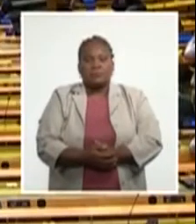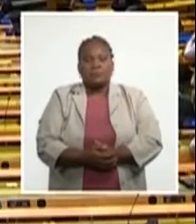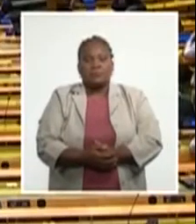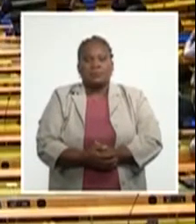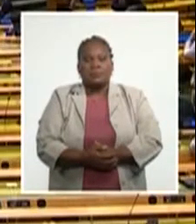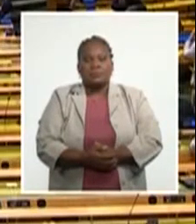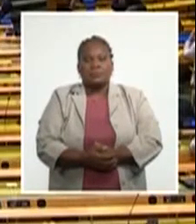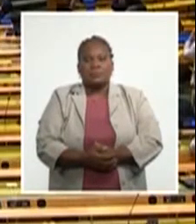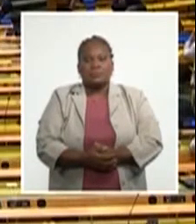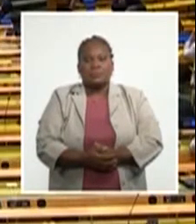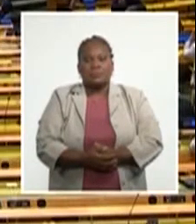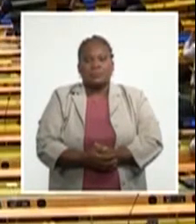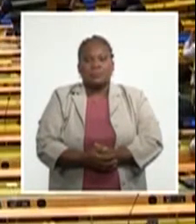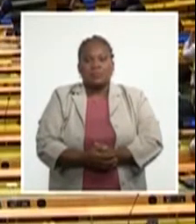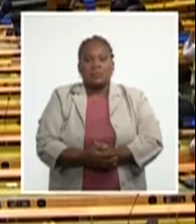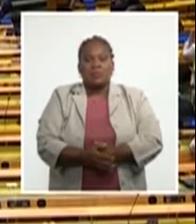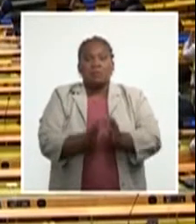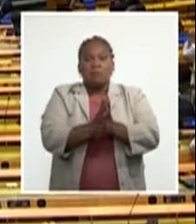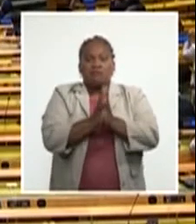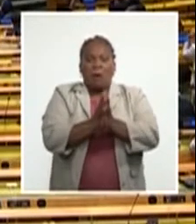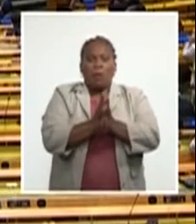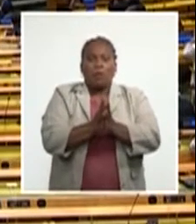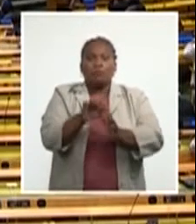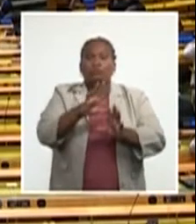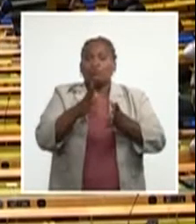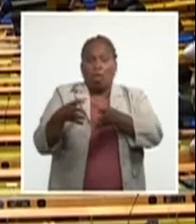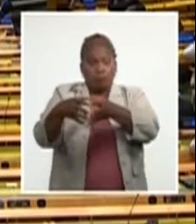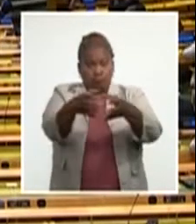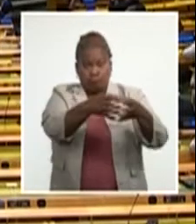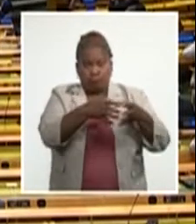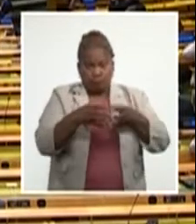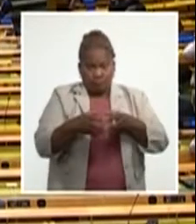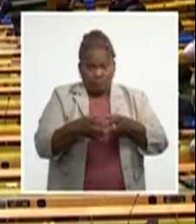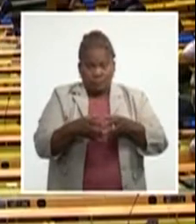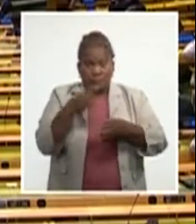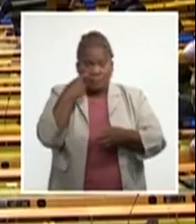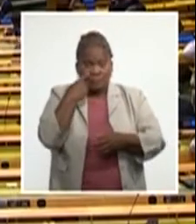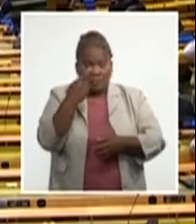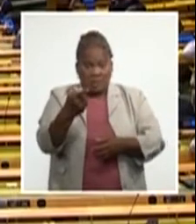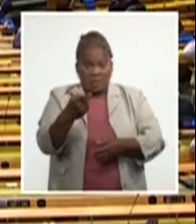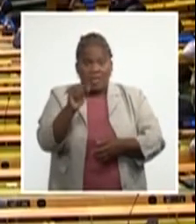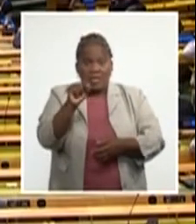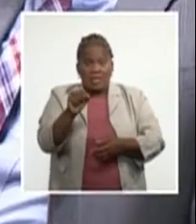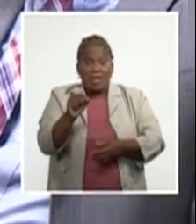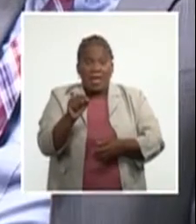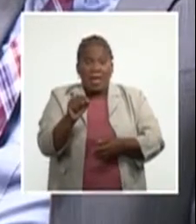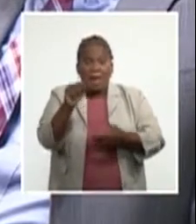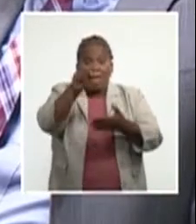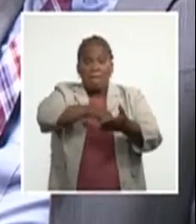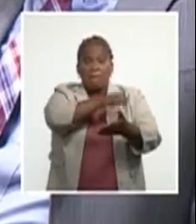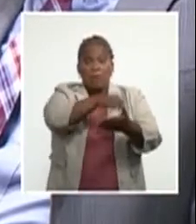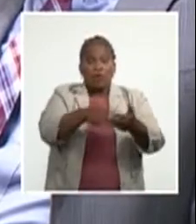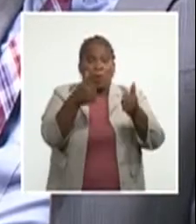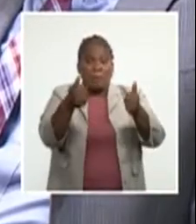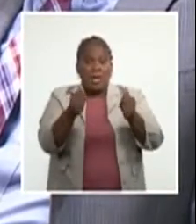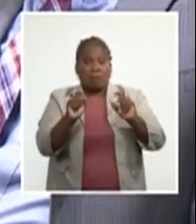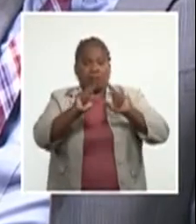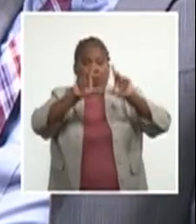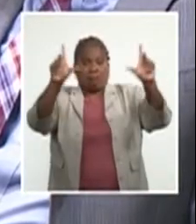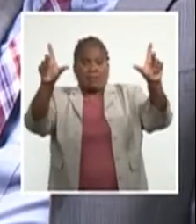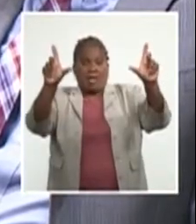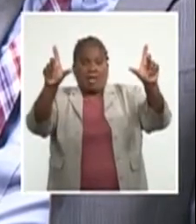por favor. Ya son 28 años en los que esta isla presenta a la Organización de Naciones Unidas la resolución